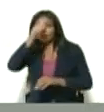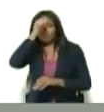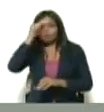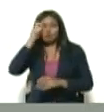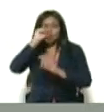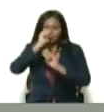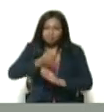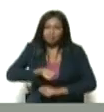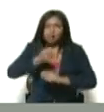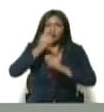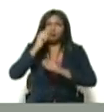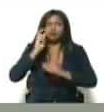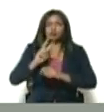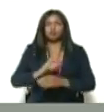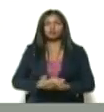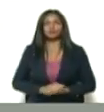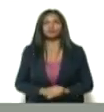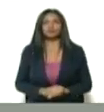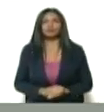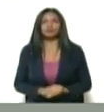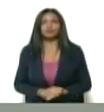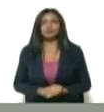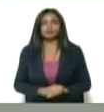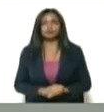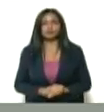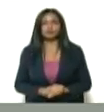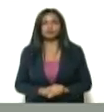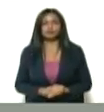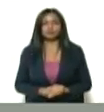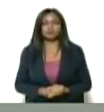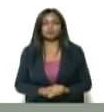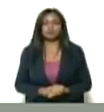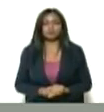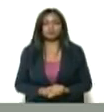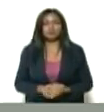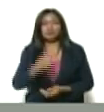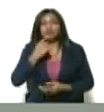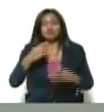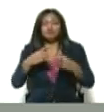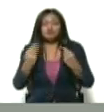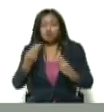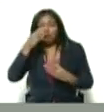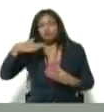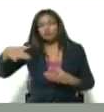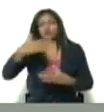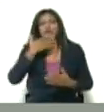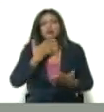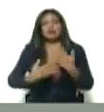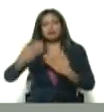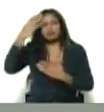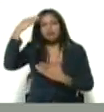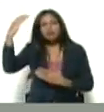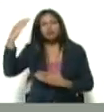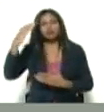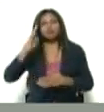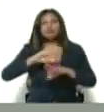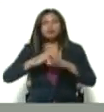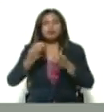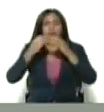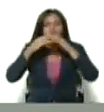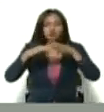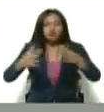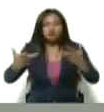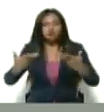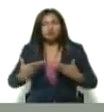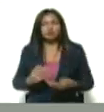Ramos corrió, digo yo, con todo nuestro pueblo, gracias Dios Santo por tus bendiciones.